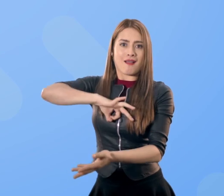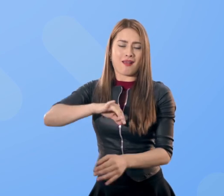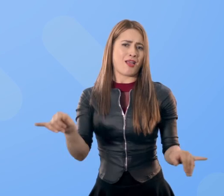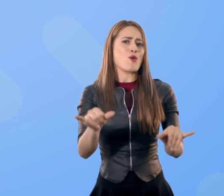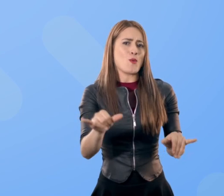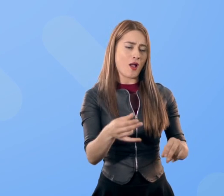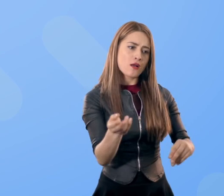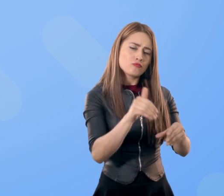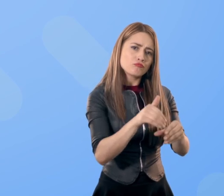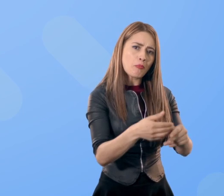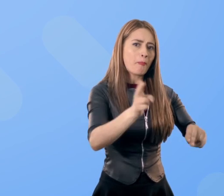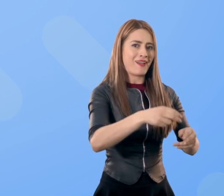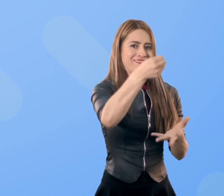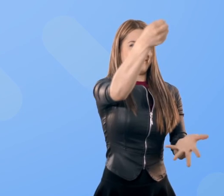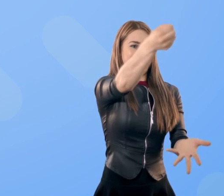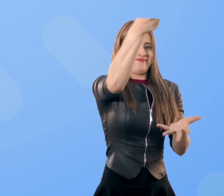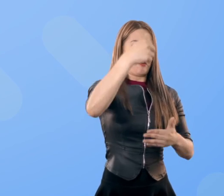del tiempo.